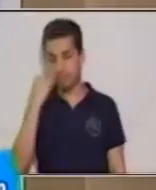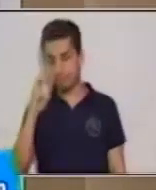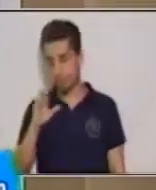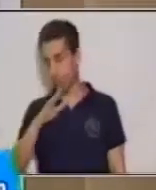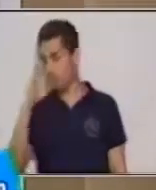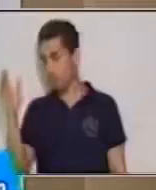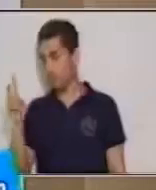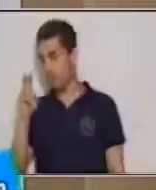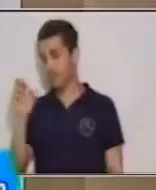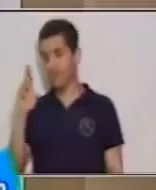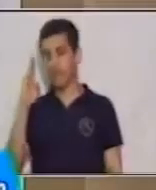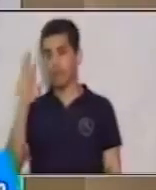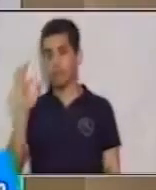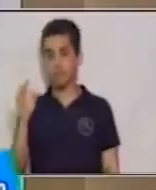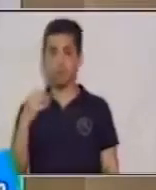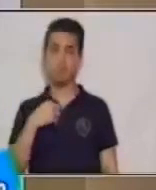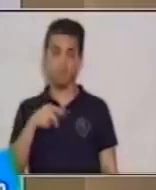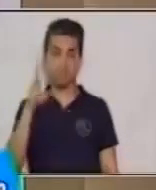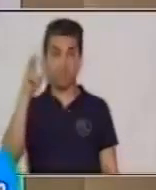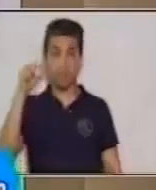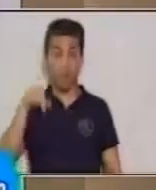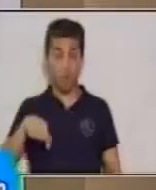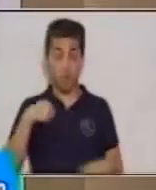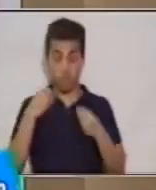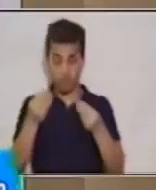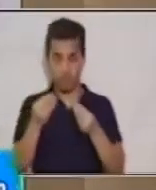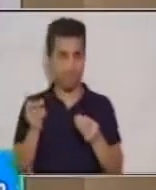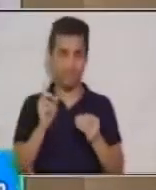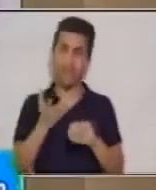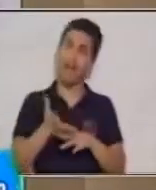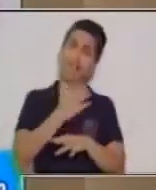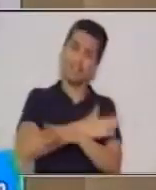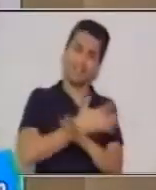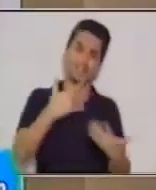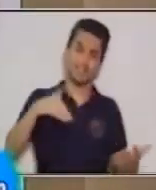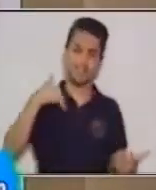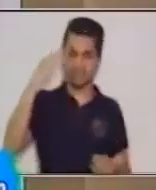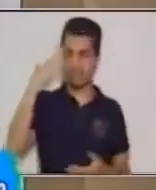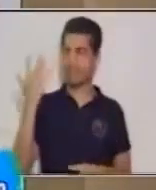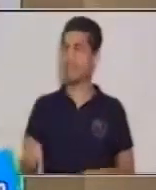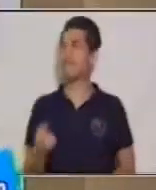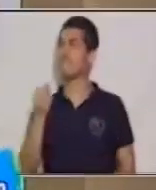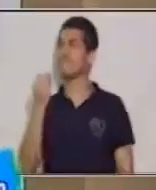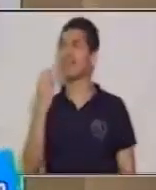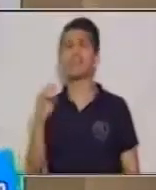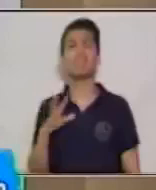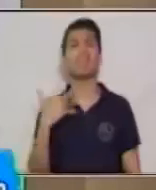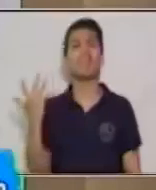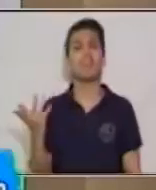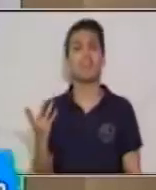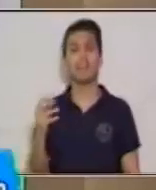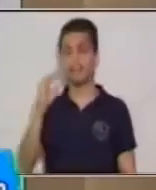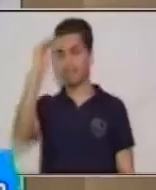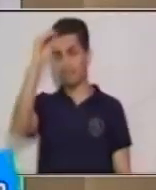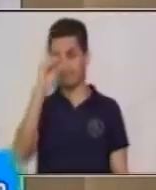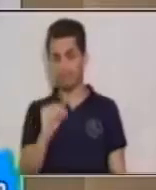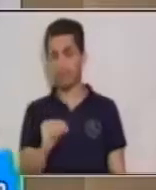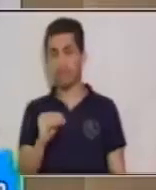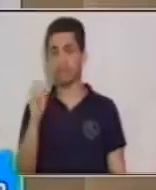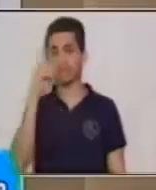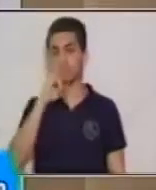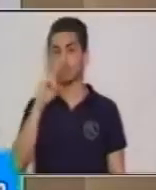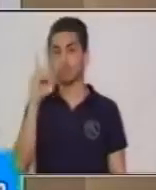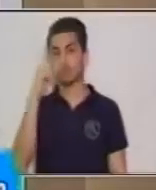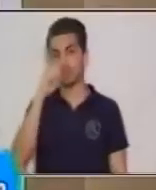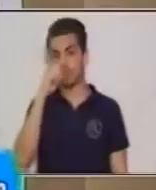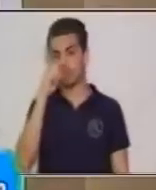lo vimos anteriormente, entonces los vamos a recordar. Si digo verde, ¿qué crees que es? Muy bien, es